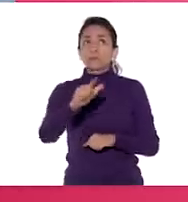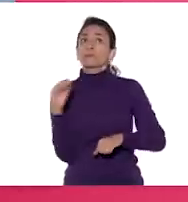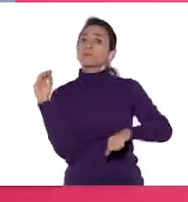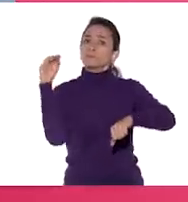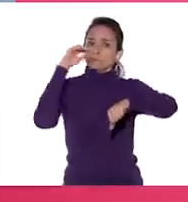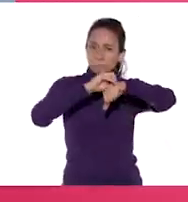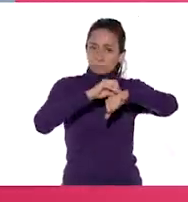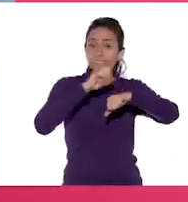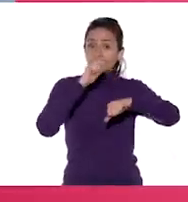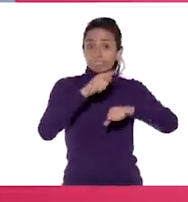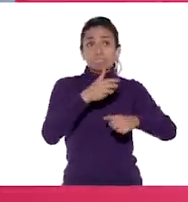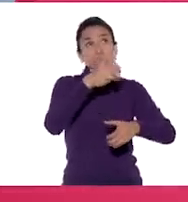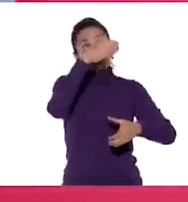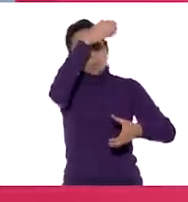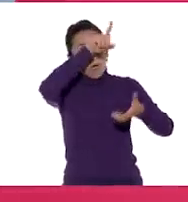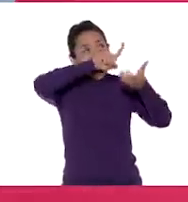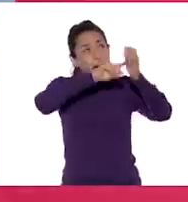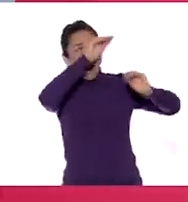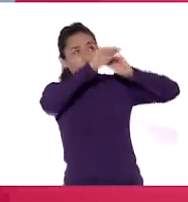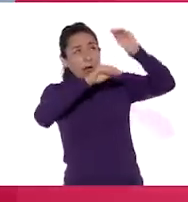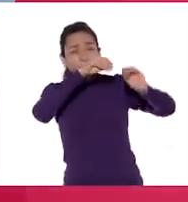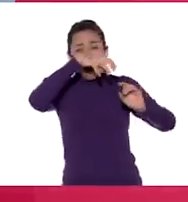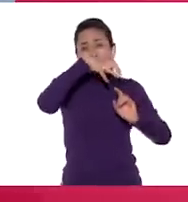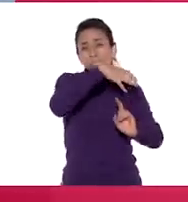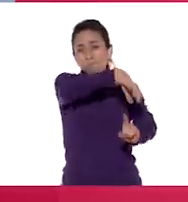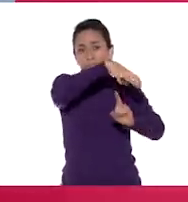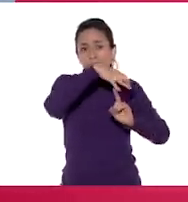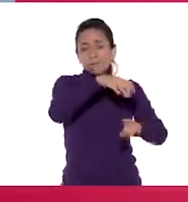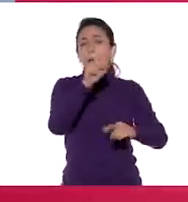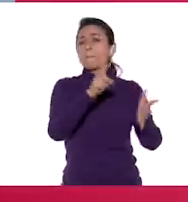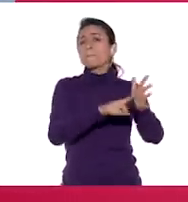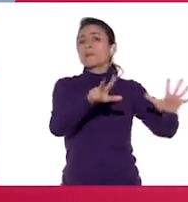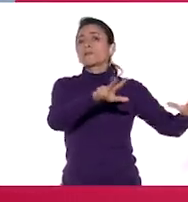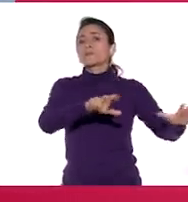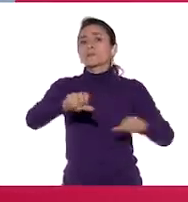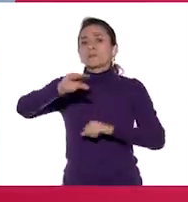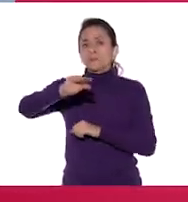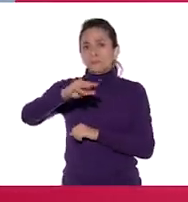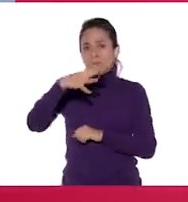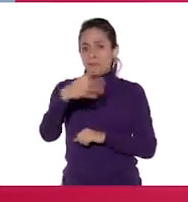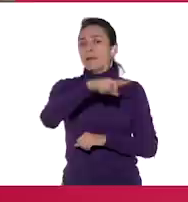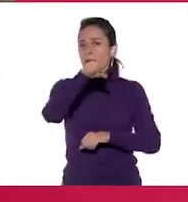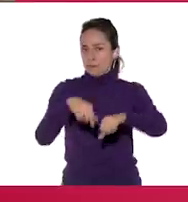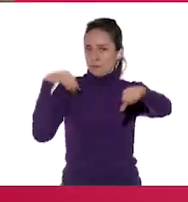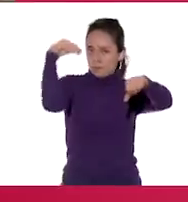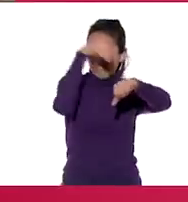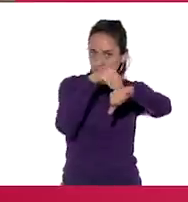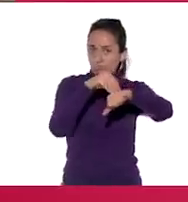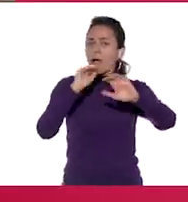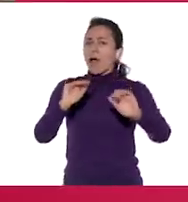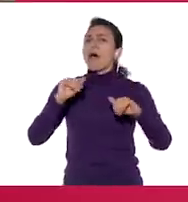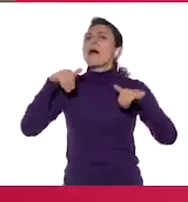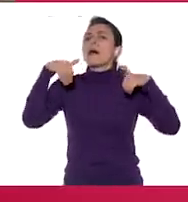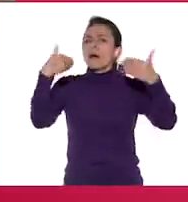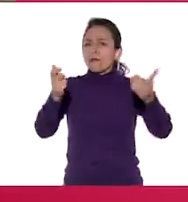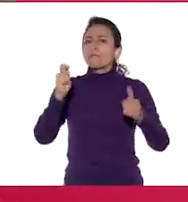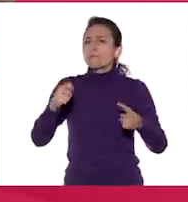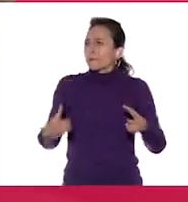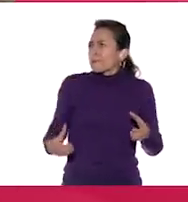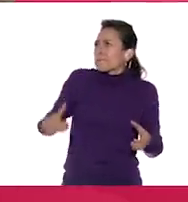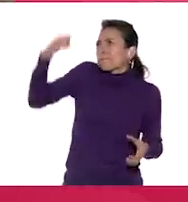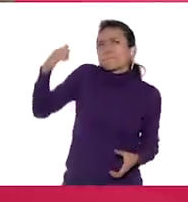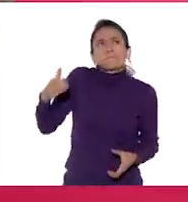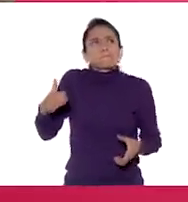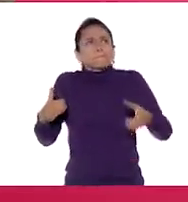Su campanario fue incorporado en 1893. El exterior se adorna con columnas